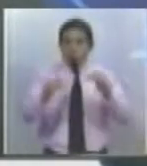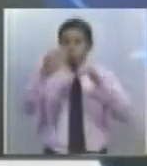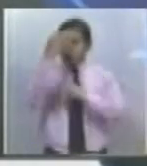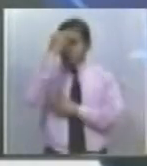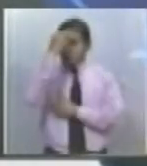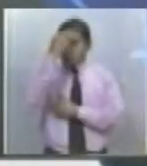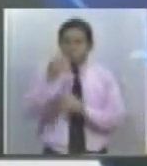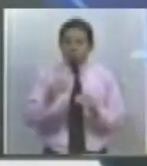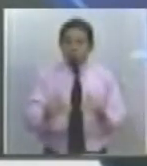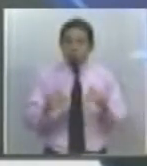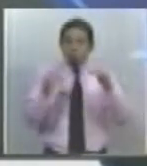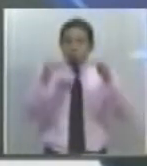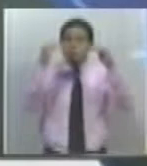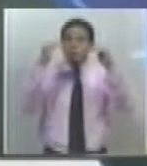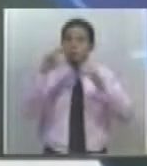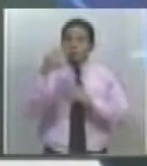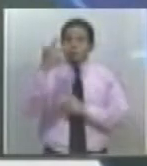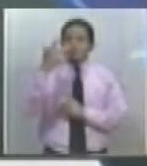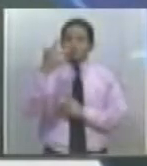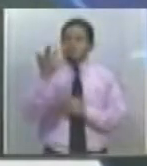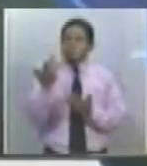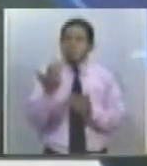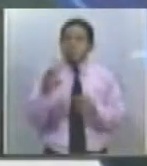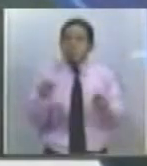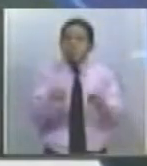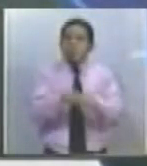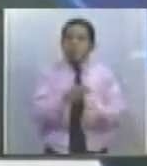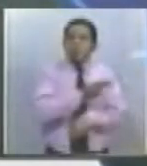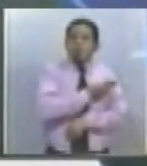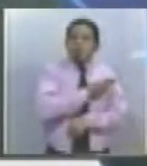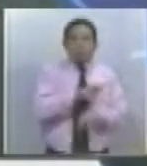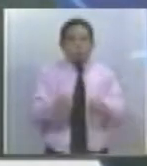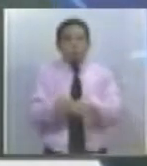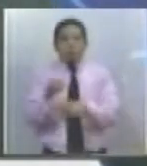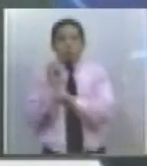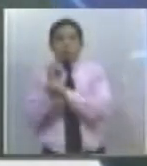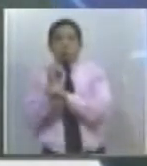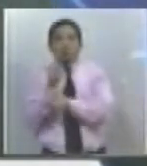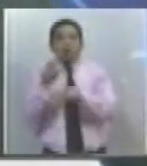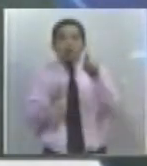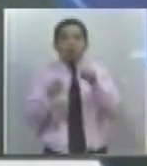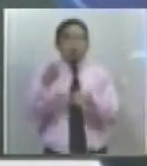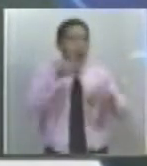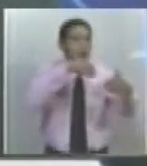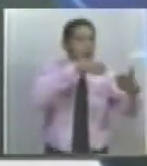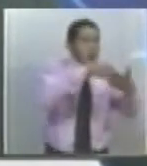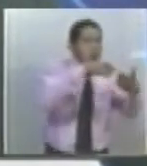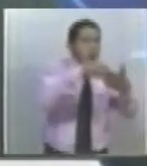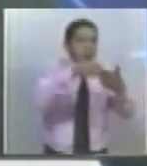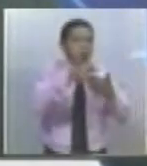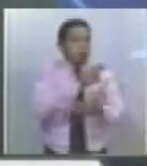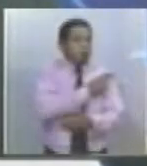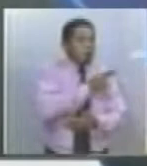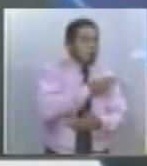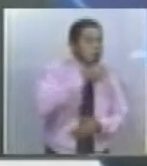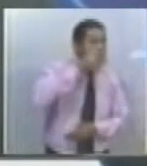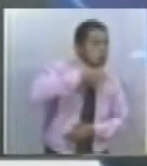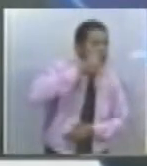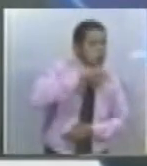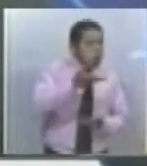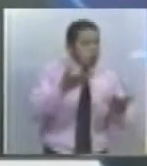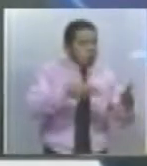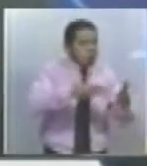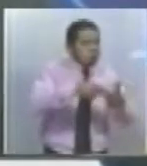del tercer nivel? Que los institutos, que tantos alumnos que han quedado rezagados con estas pruebas que se han venido